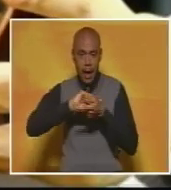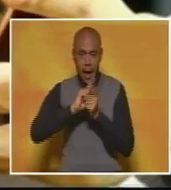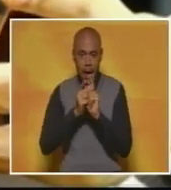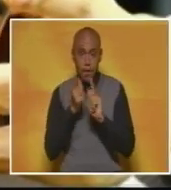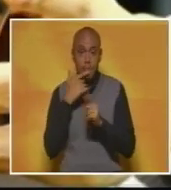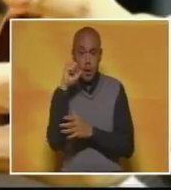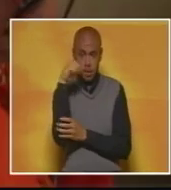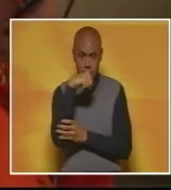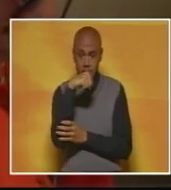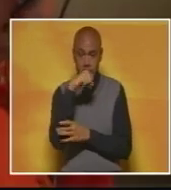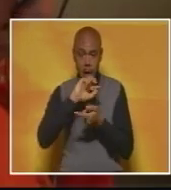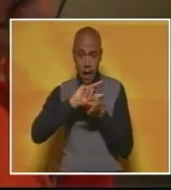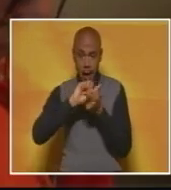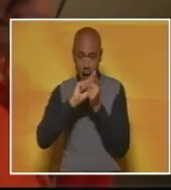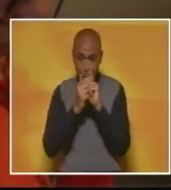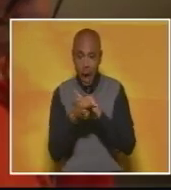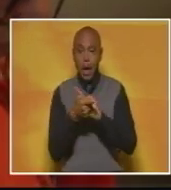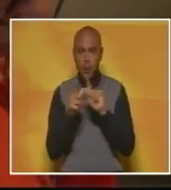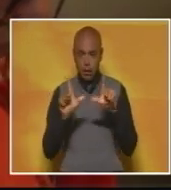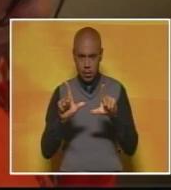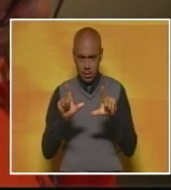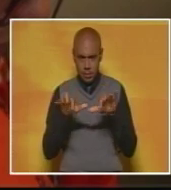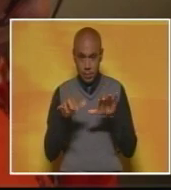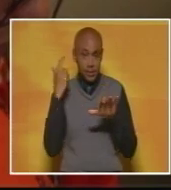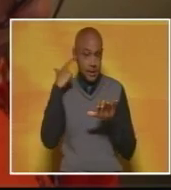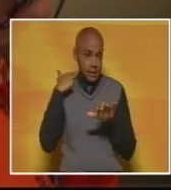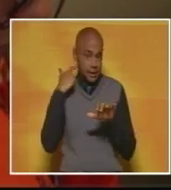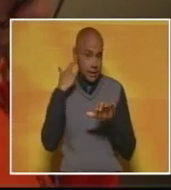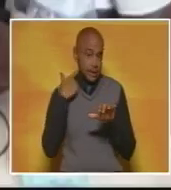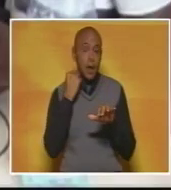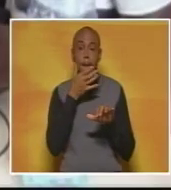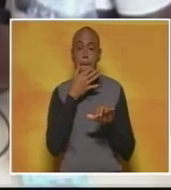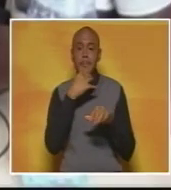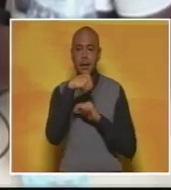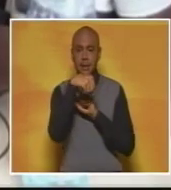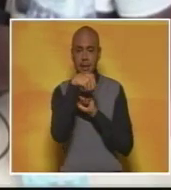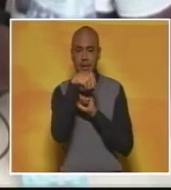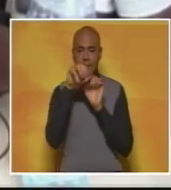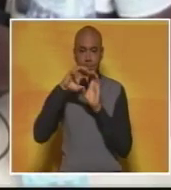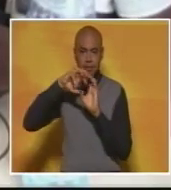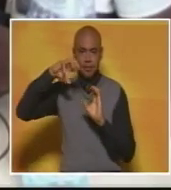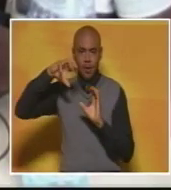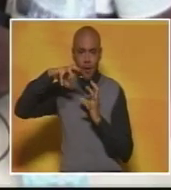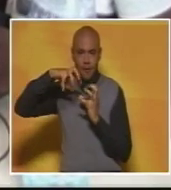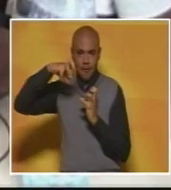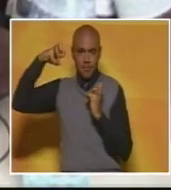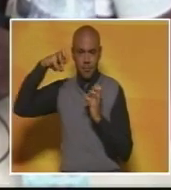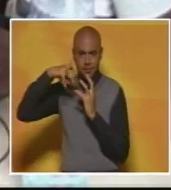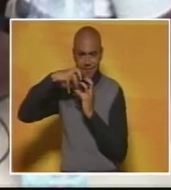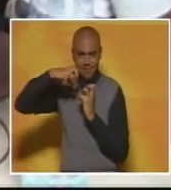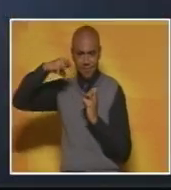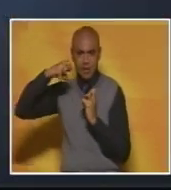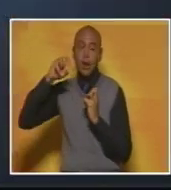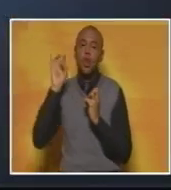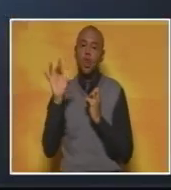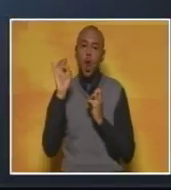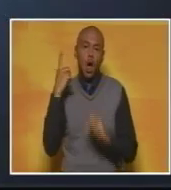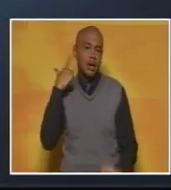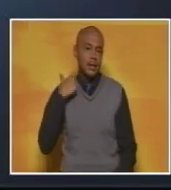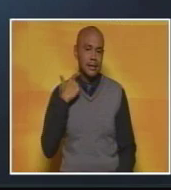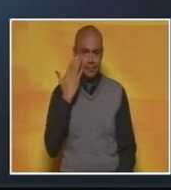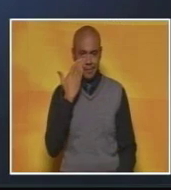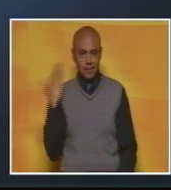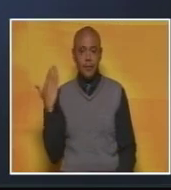hacia adelante para mirar una pantalla comprime los músculos del cuello. Eso causa fatiga, tensión muscular y dolores de